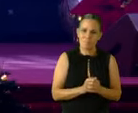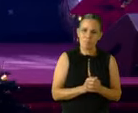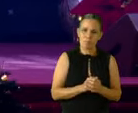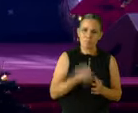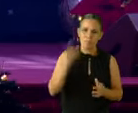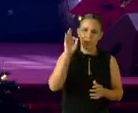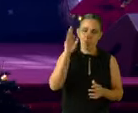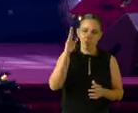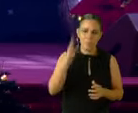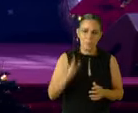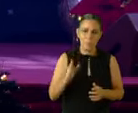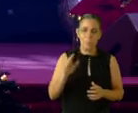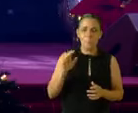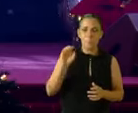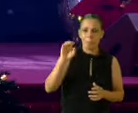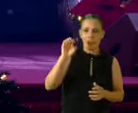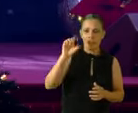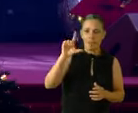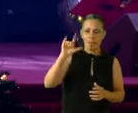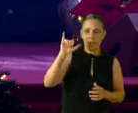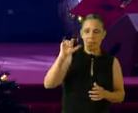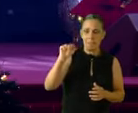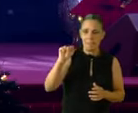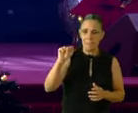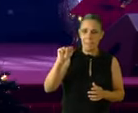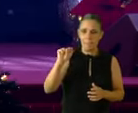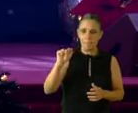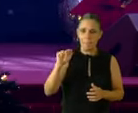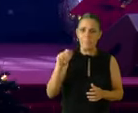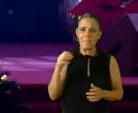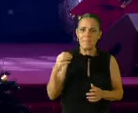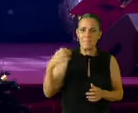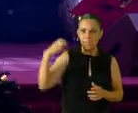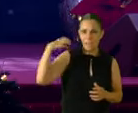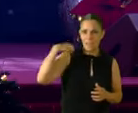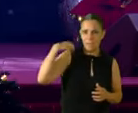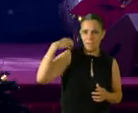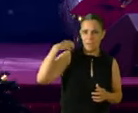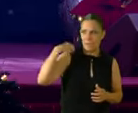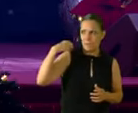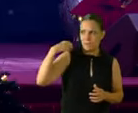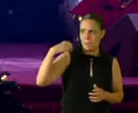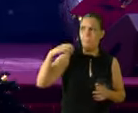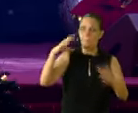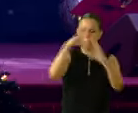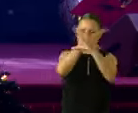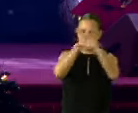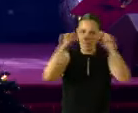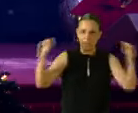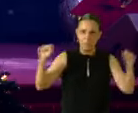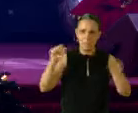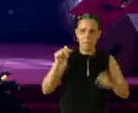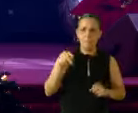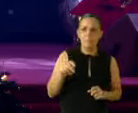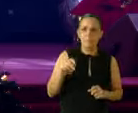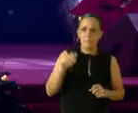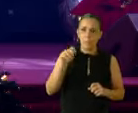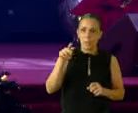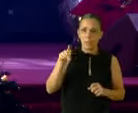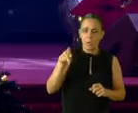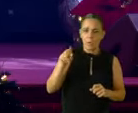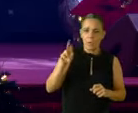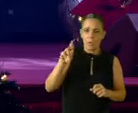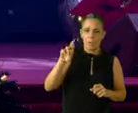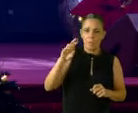Elías, presidente de Pronto Travel, tuvimos 5 autobuses y 5 parejas